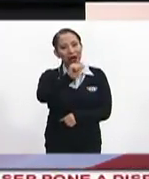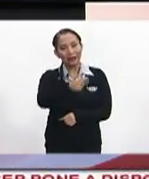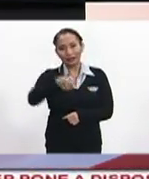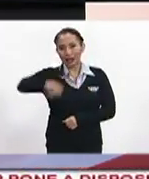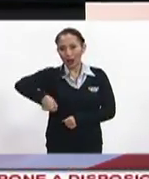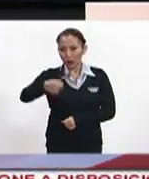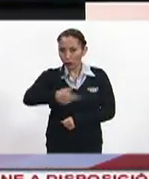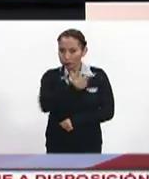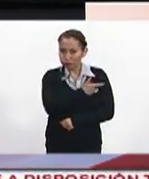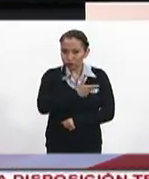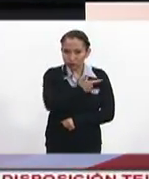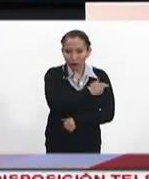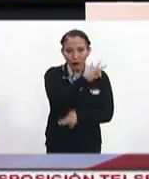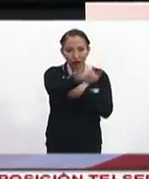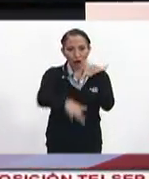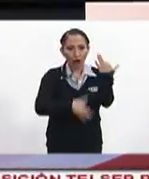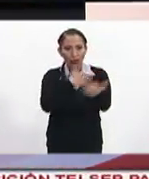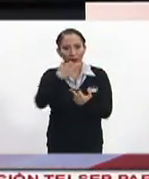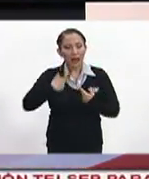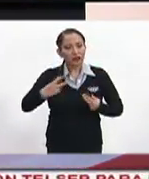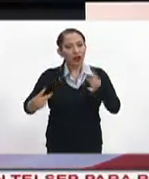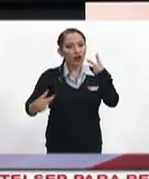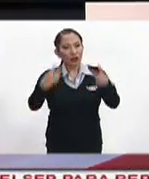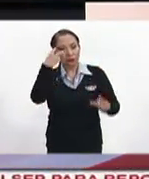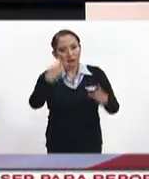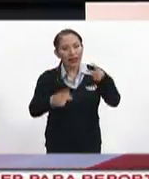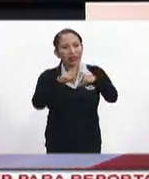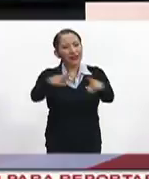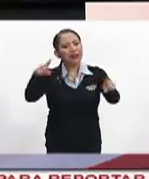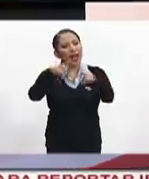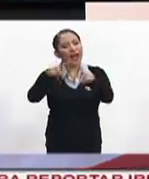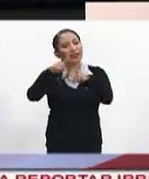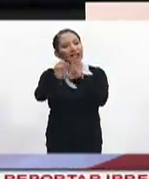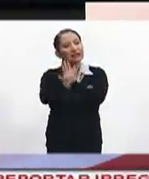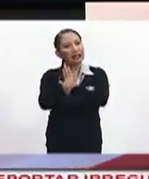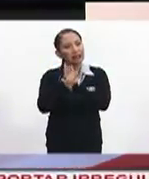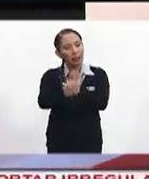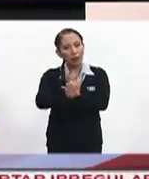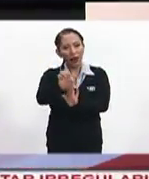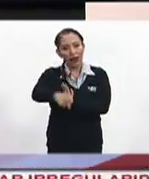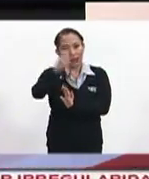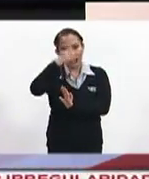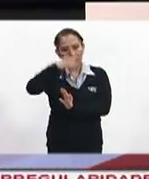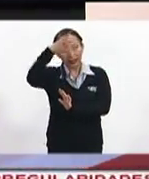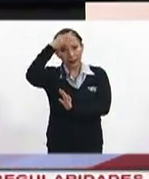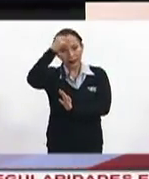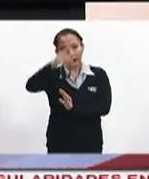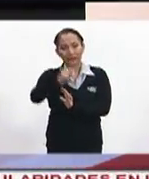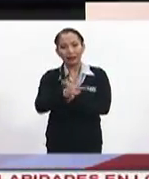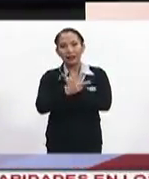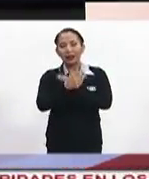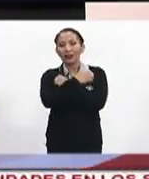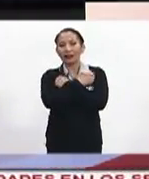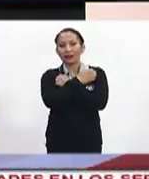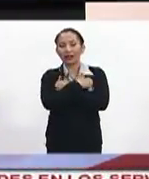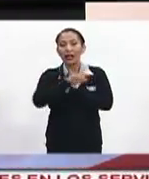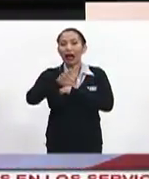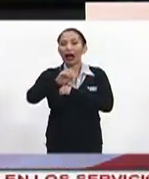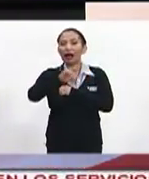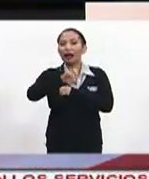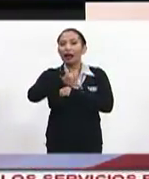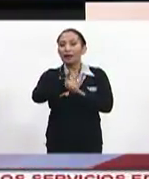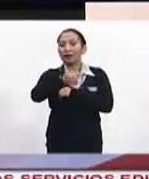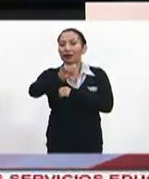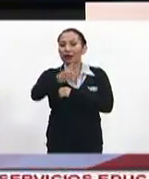Saludo también con mucho gusto a todos los que nos sintonizan por las diferentes señales, como lo son Ingenio y Aprende TV de Televisión Educativa, el canal